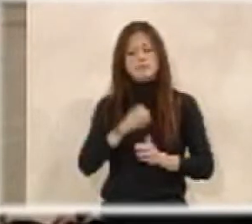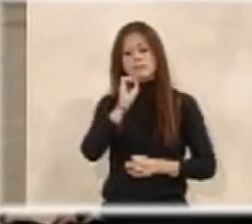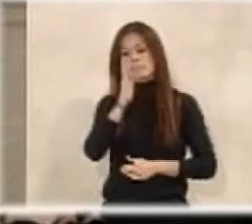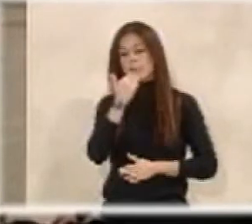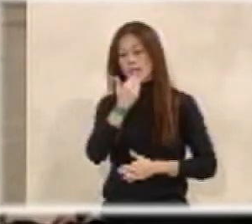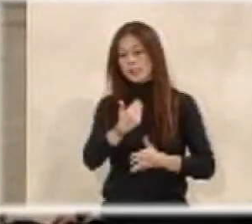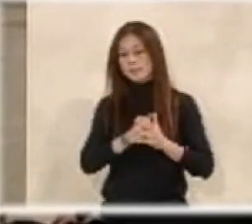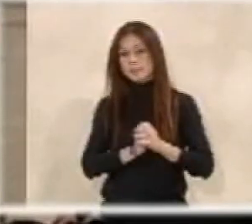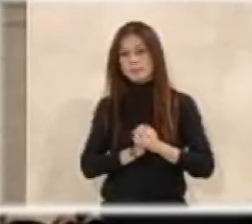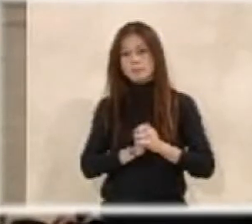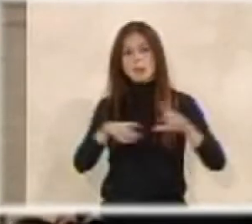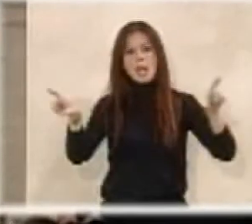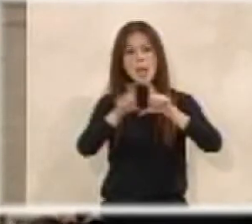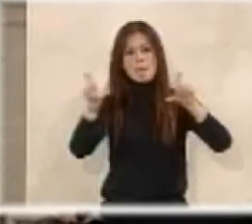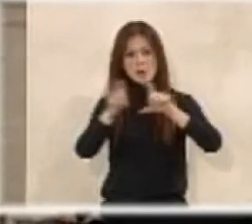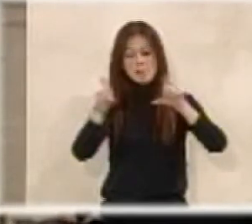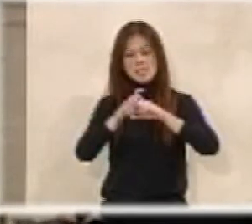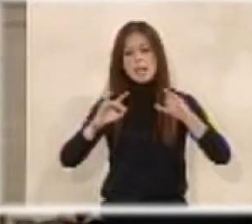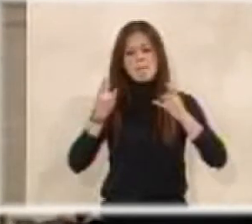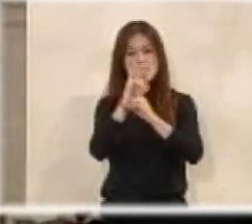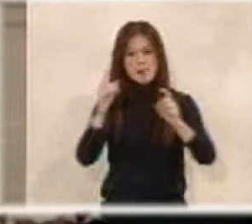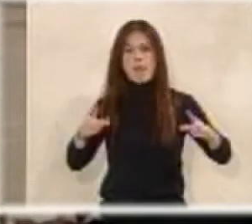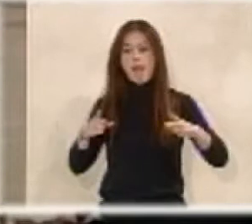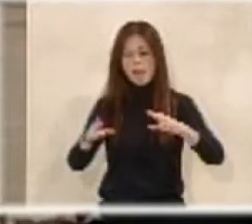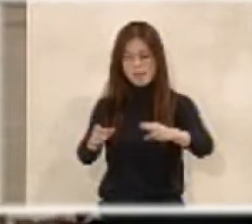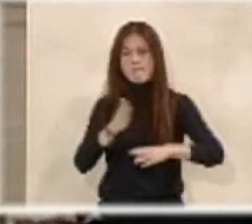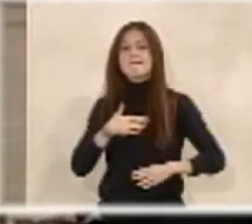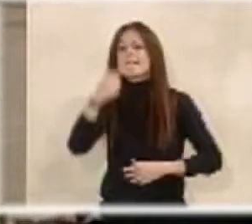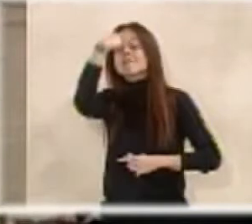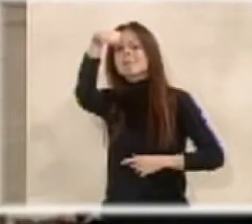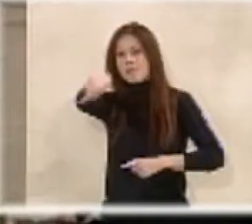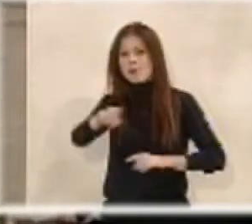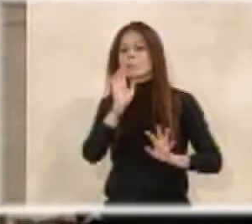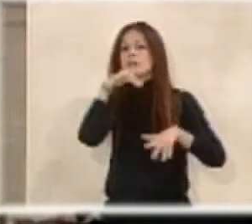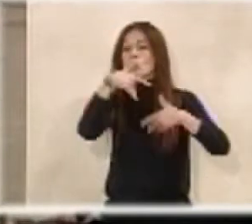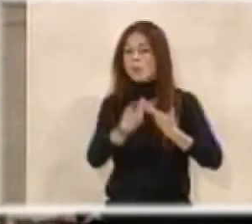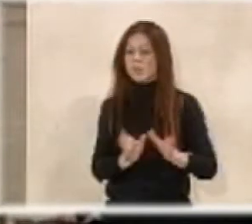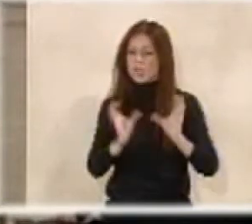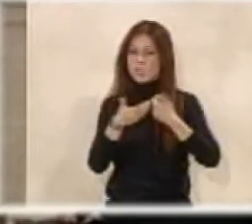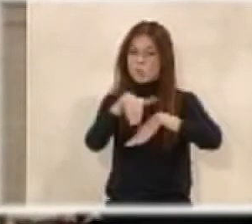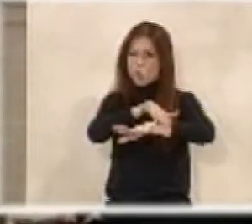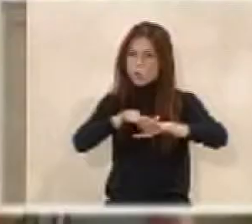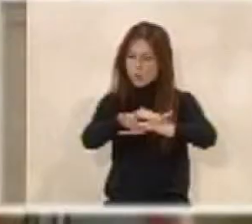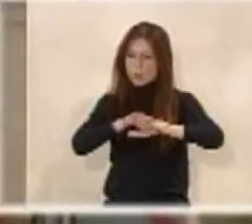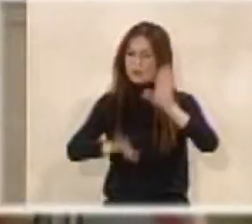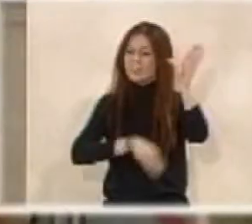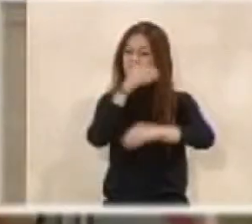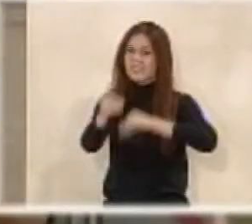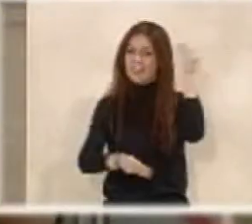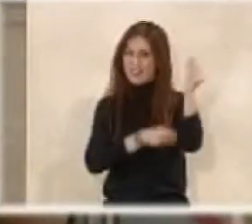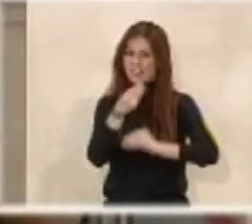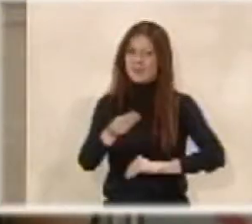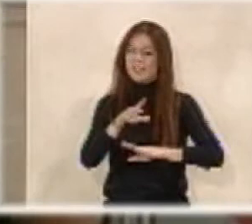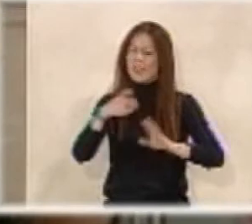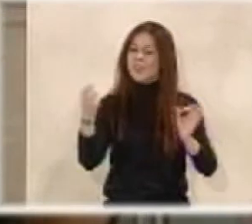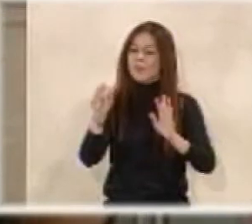Muchas gracias. La empresa concesionaria de Parques y Jardines, queremos conocer qué está haciendo esta corporación para garantizar el